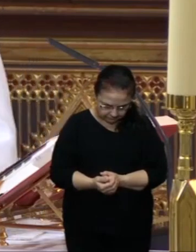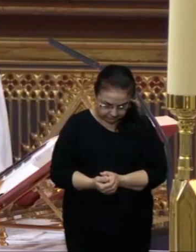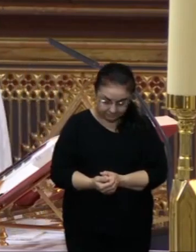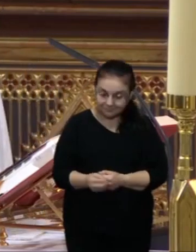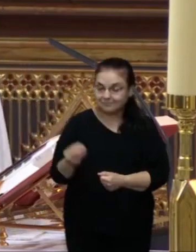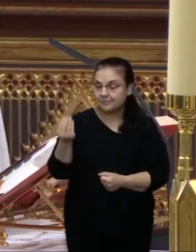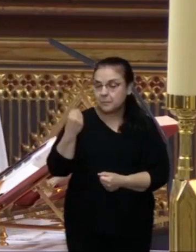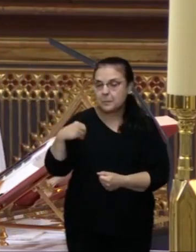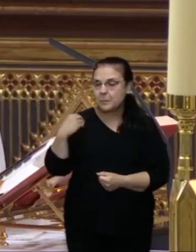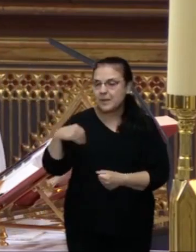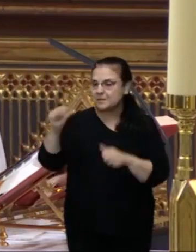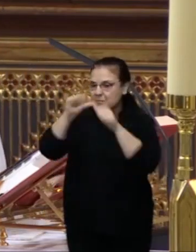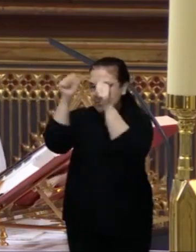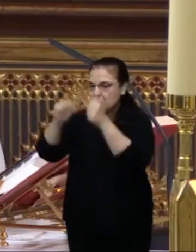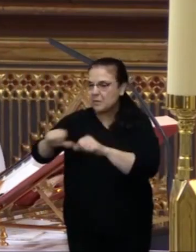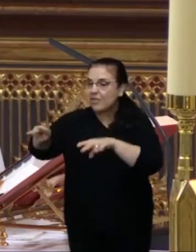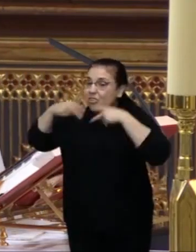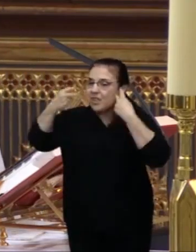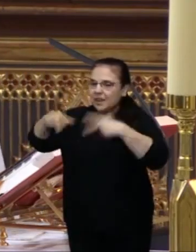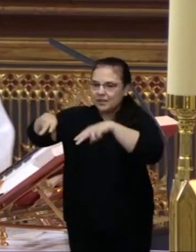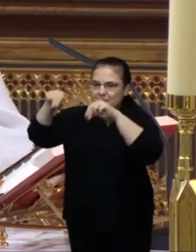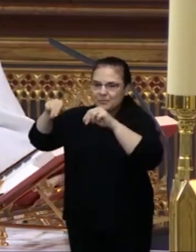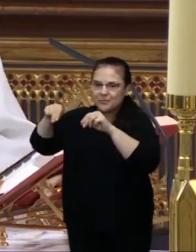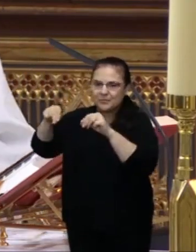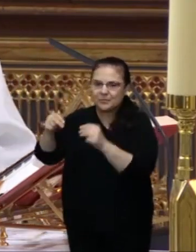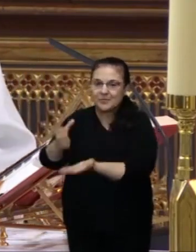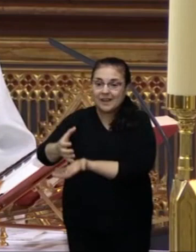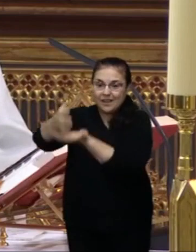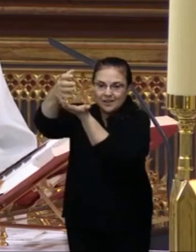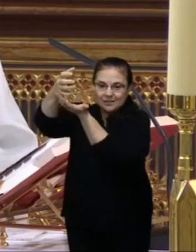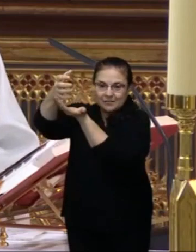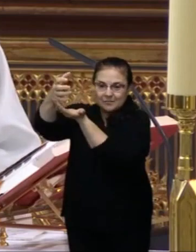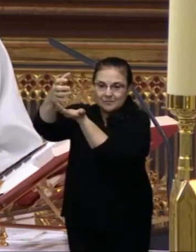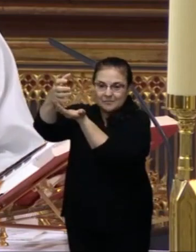Del mismo modo, acabada la cena, tomó el cáliz